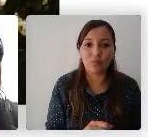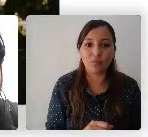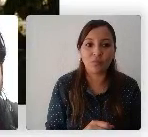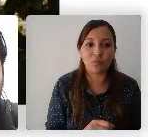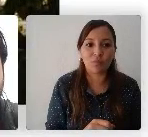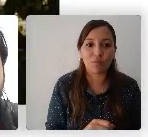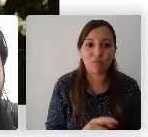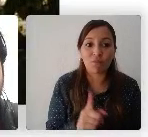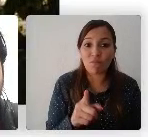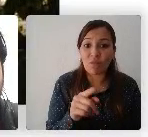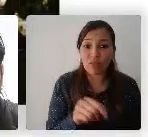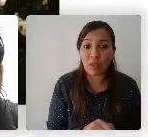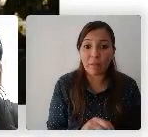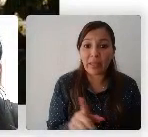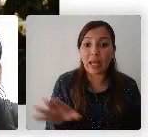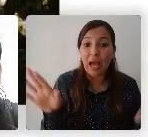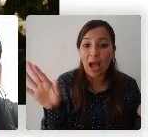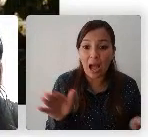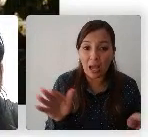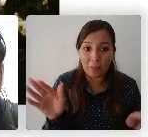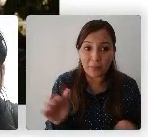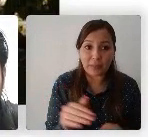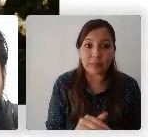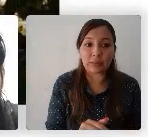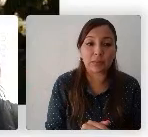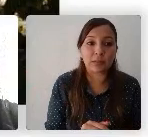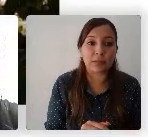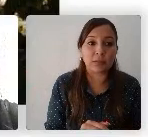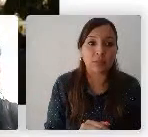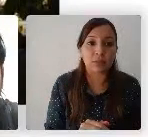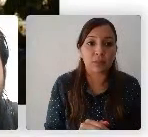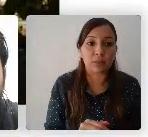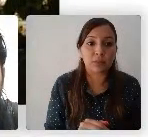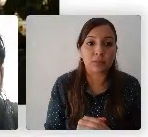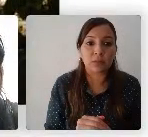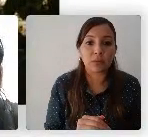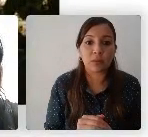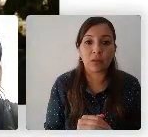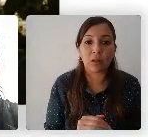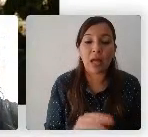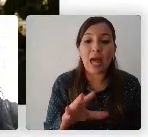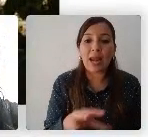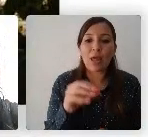pava aliblanca en esta zona de los bosques secos. Y también, desde ya, la